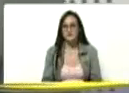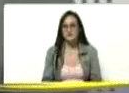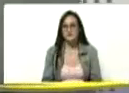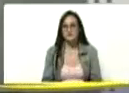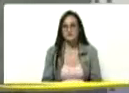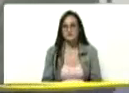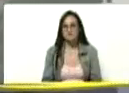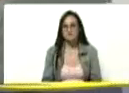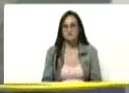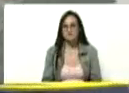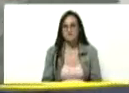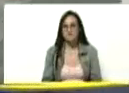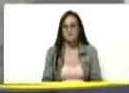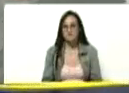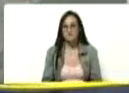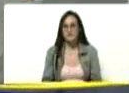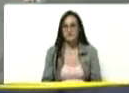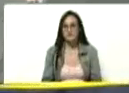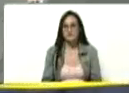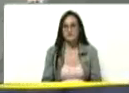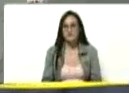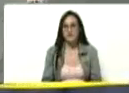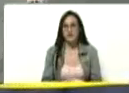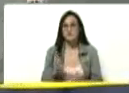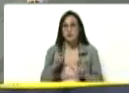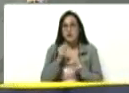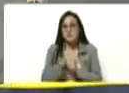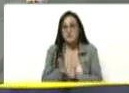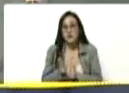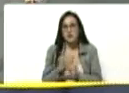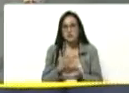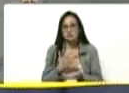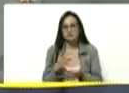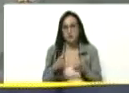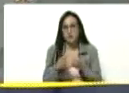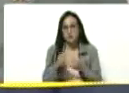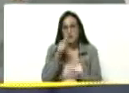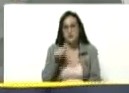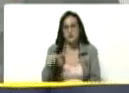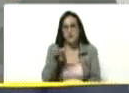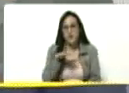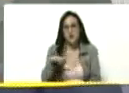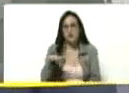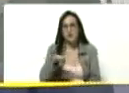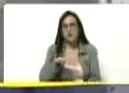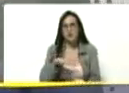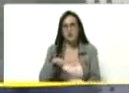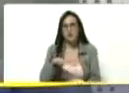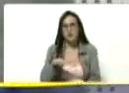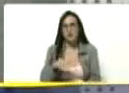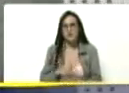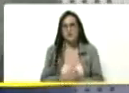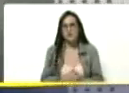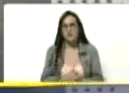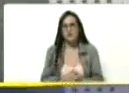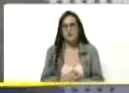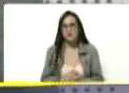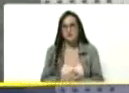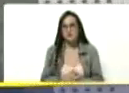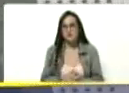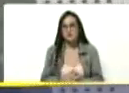organization and our collective peoples. Espero que nuestra organización y nuestros pueblos en su conjunto, growing from strength to